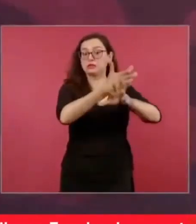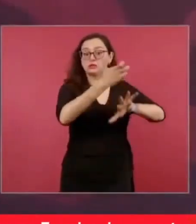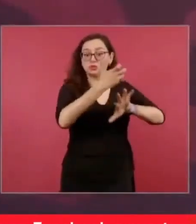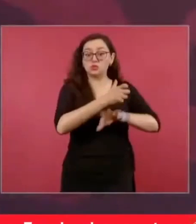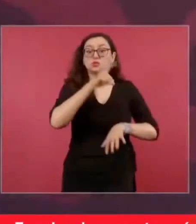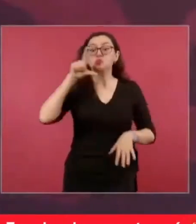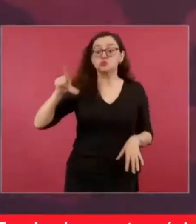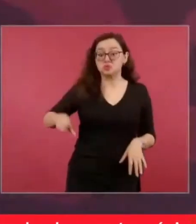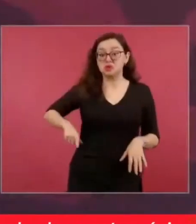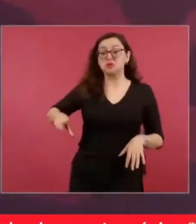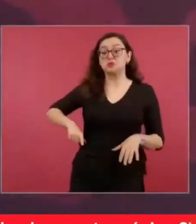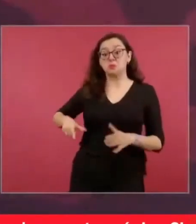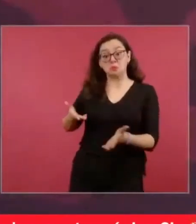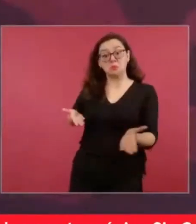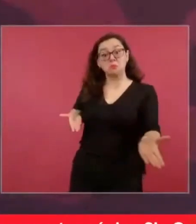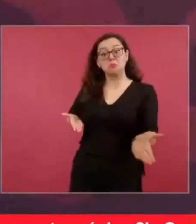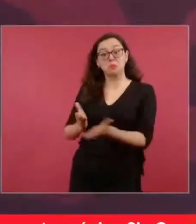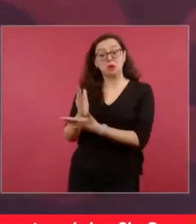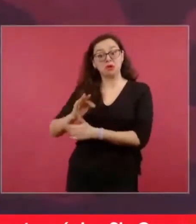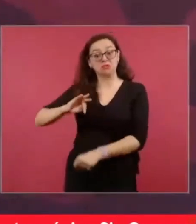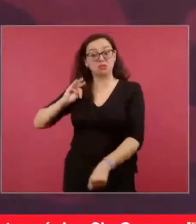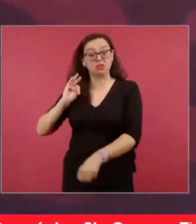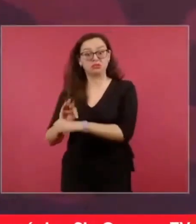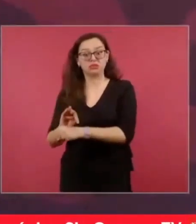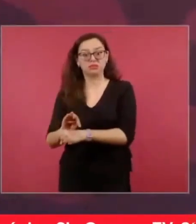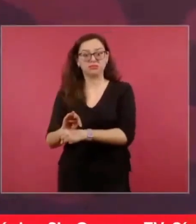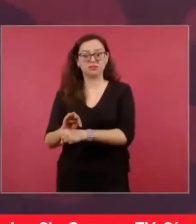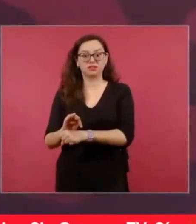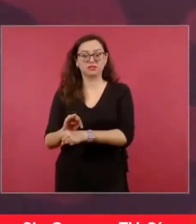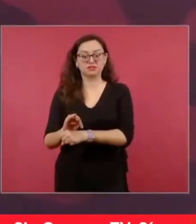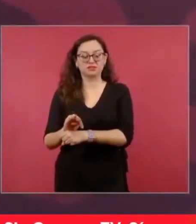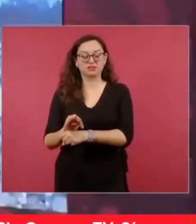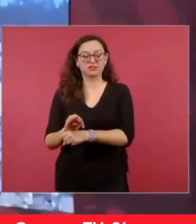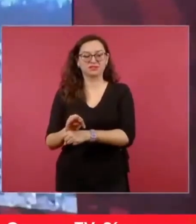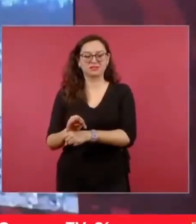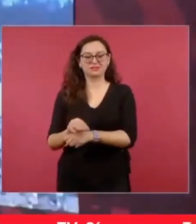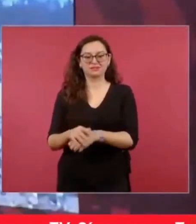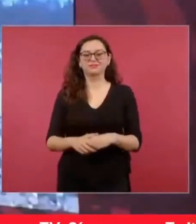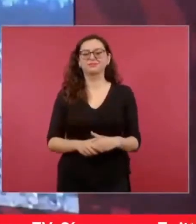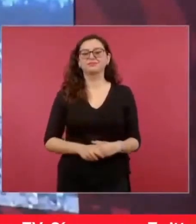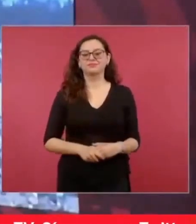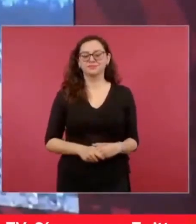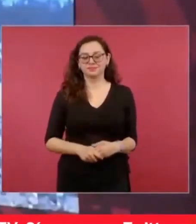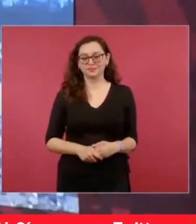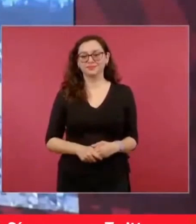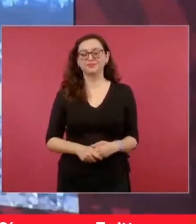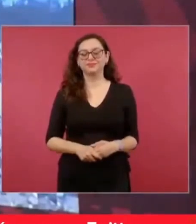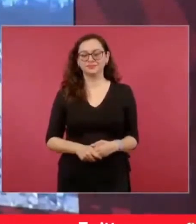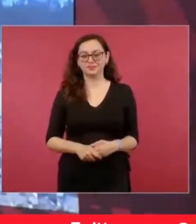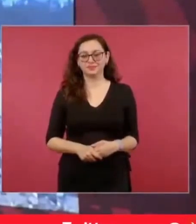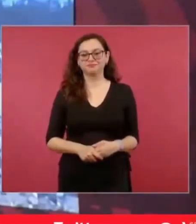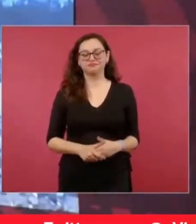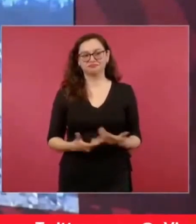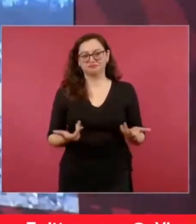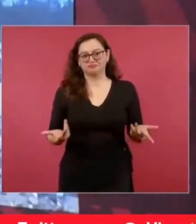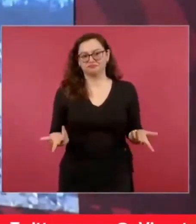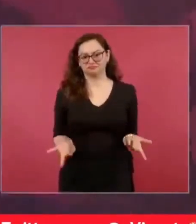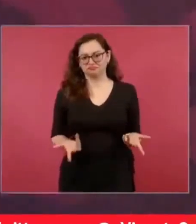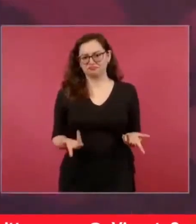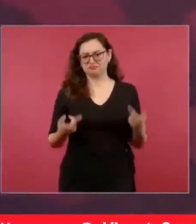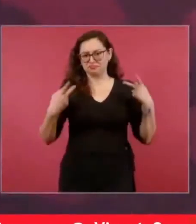Y así pues van a entar la inversión yo les pregunto a los